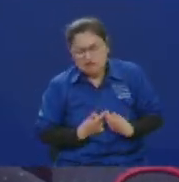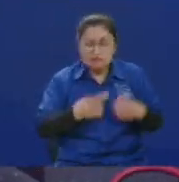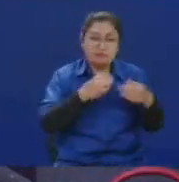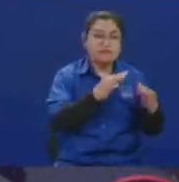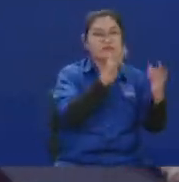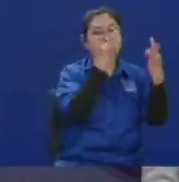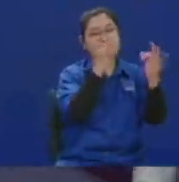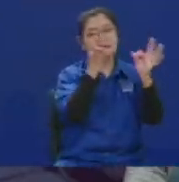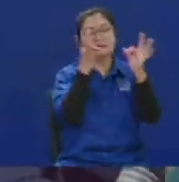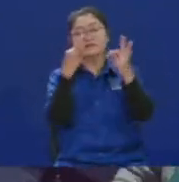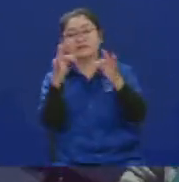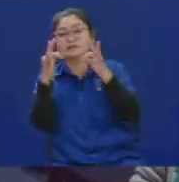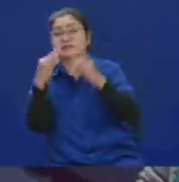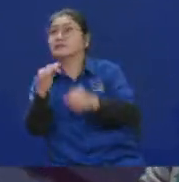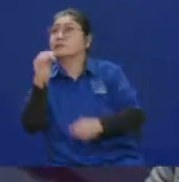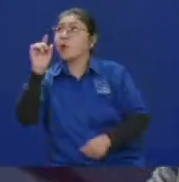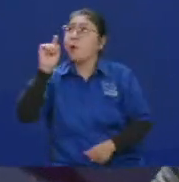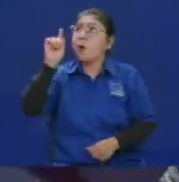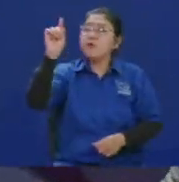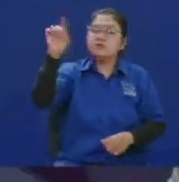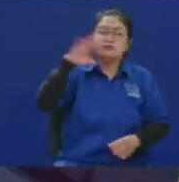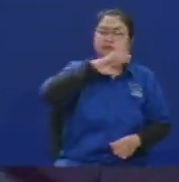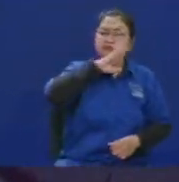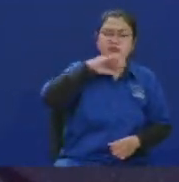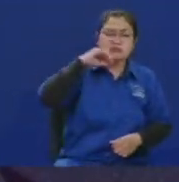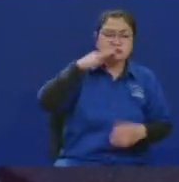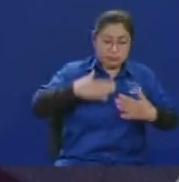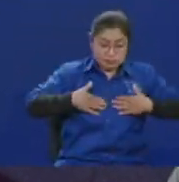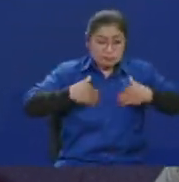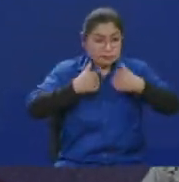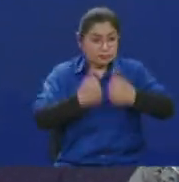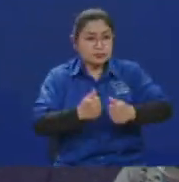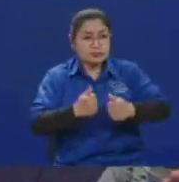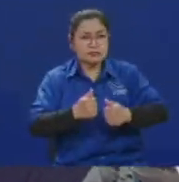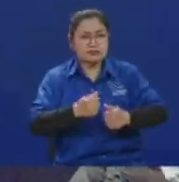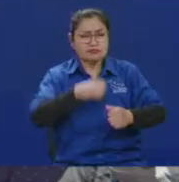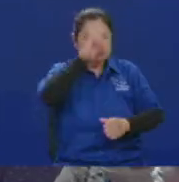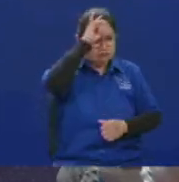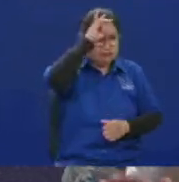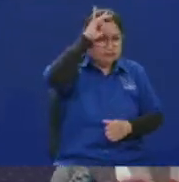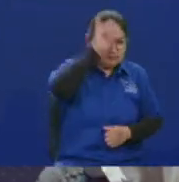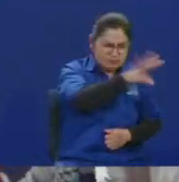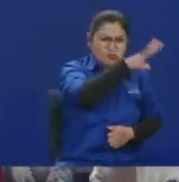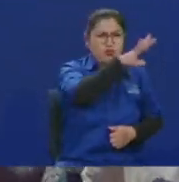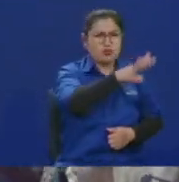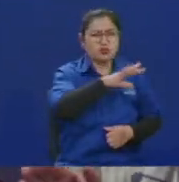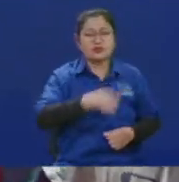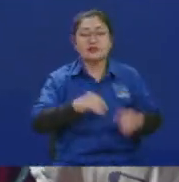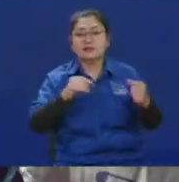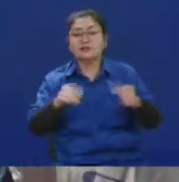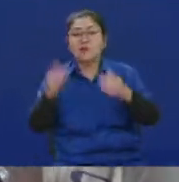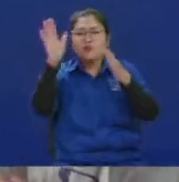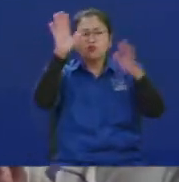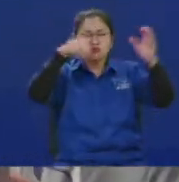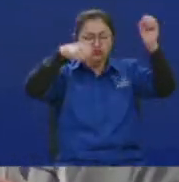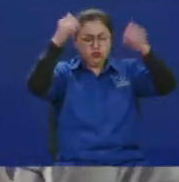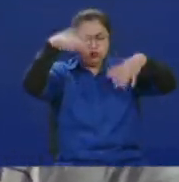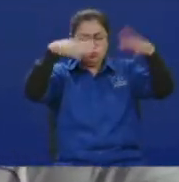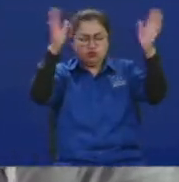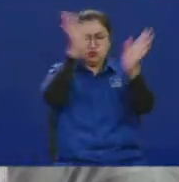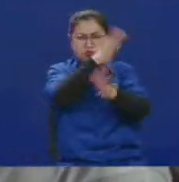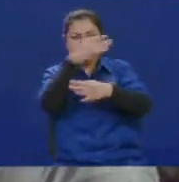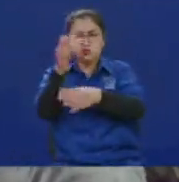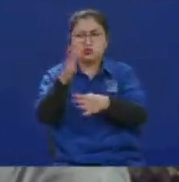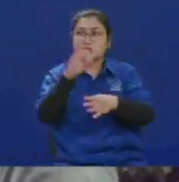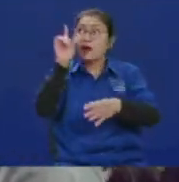de predicar. Sana a los enfermos, reprende a los demonios, calma la lluvia